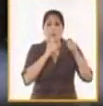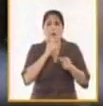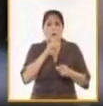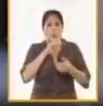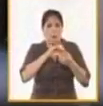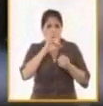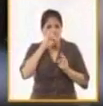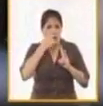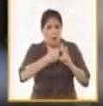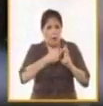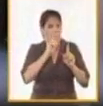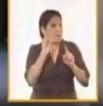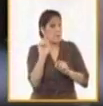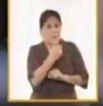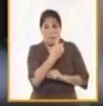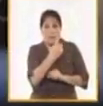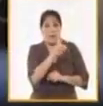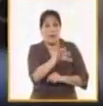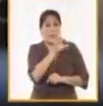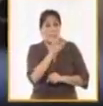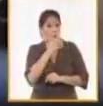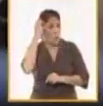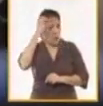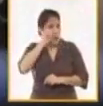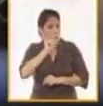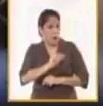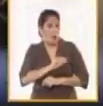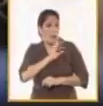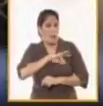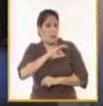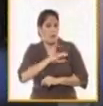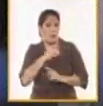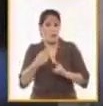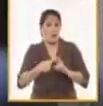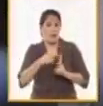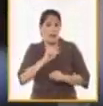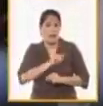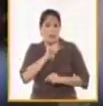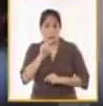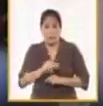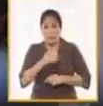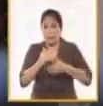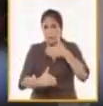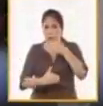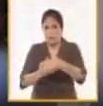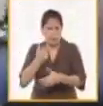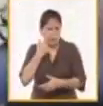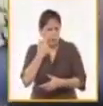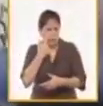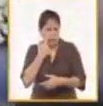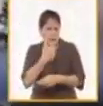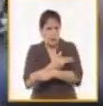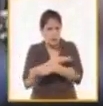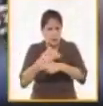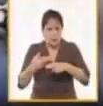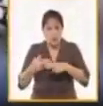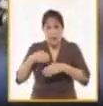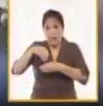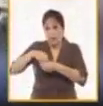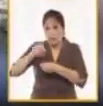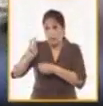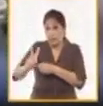Esequiba, que por primera vez eligió a su gobernador, diputados y legisladores. El proceso evidenció a lo largo de la geografía venezolana la